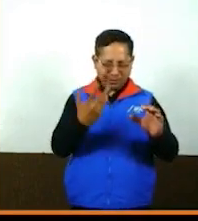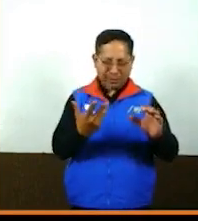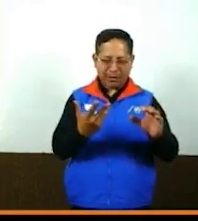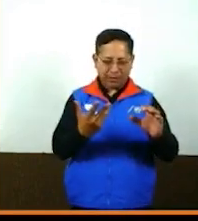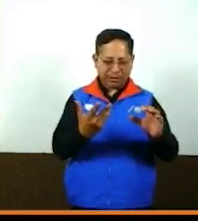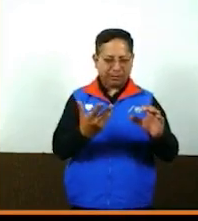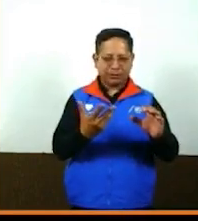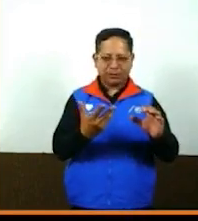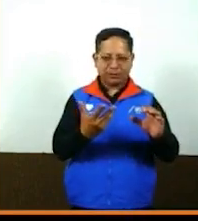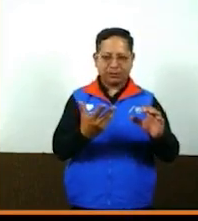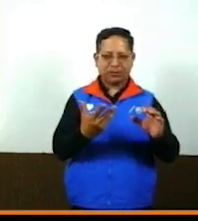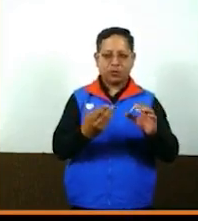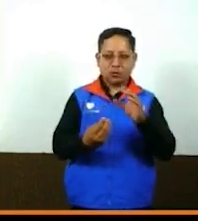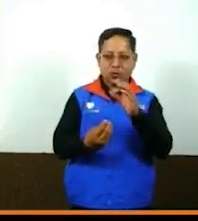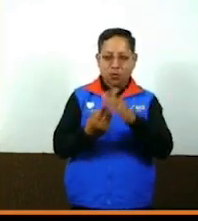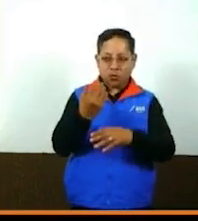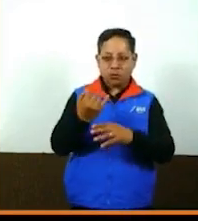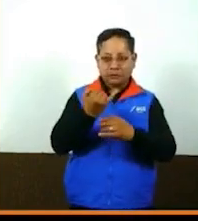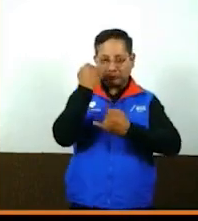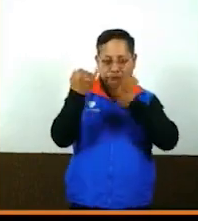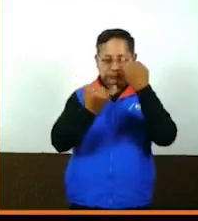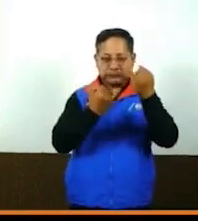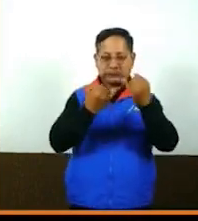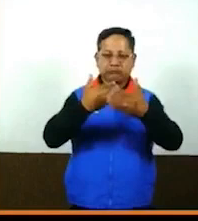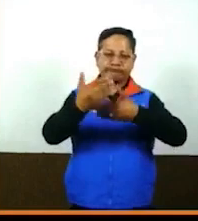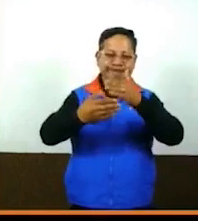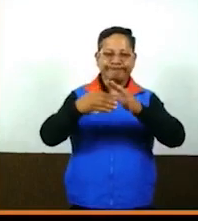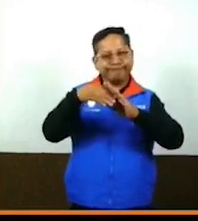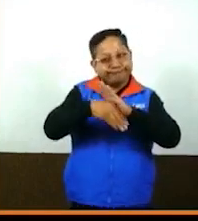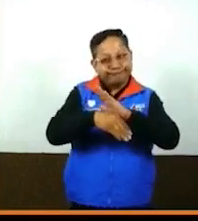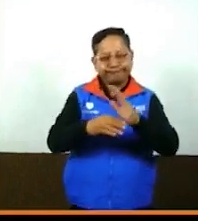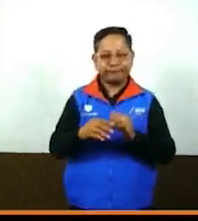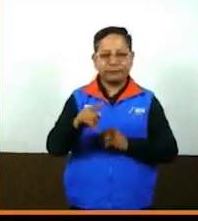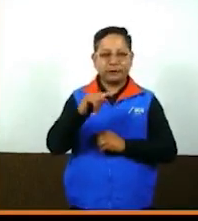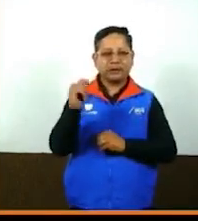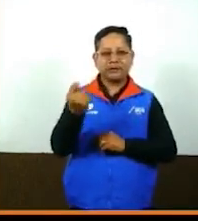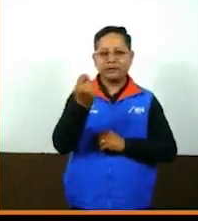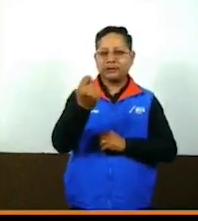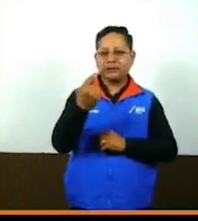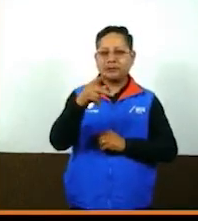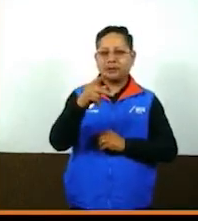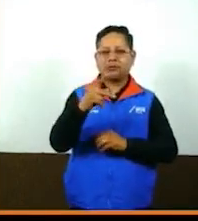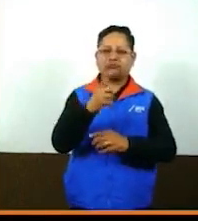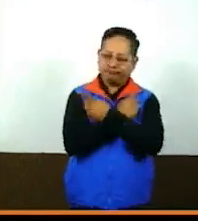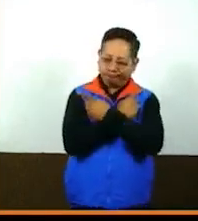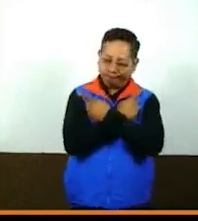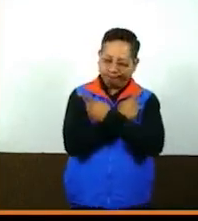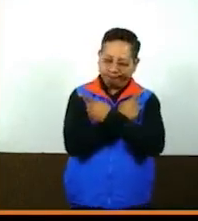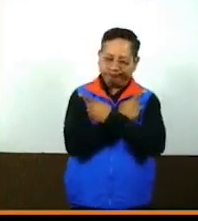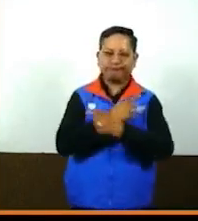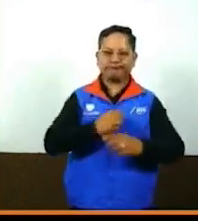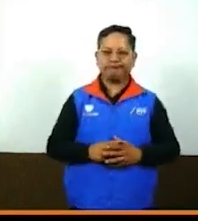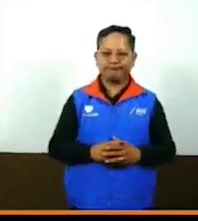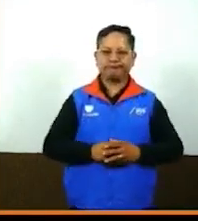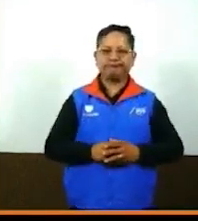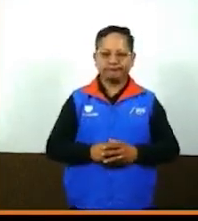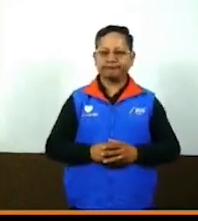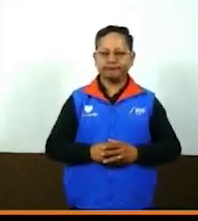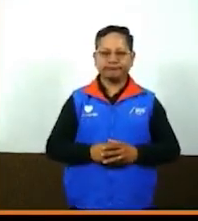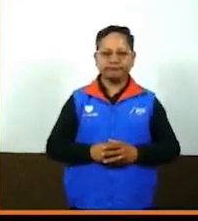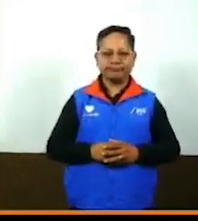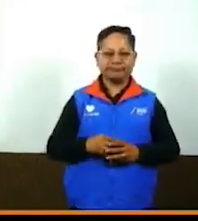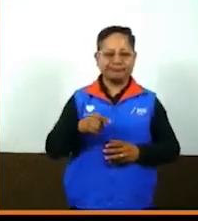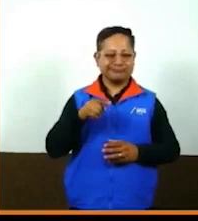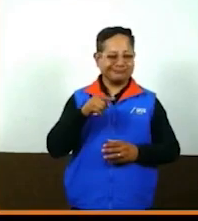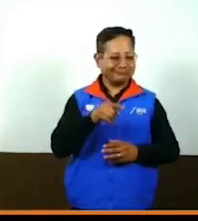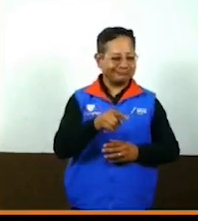gustó eso mucho. Innovación con fracaso, ¿no? Tecnología pero con ética. Brecha